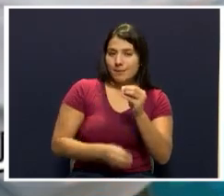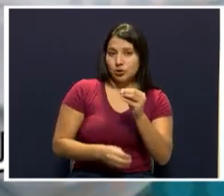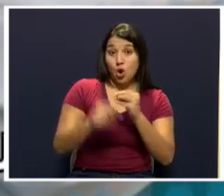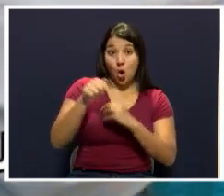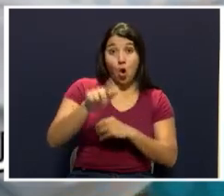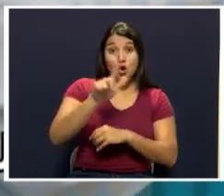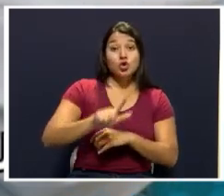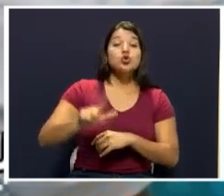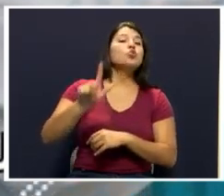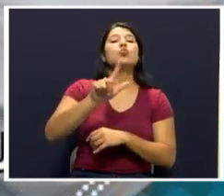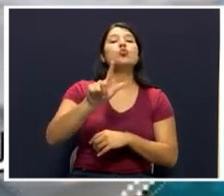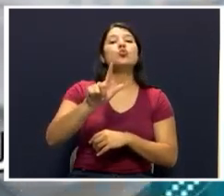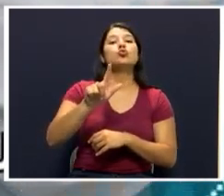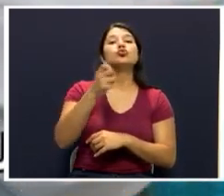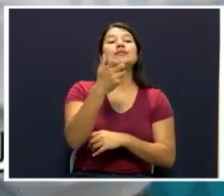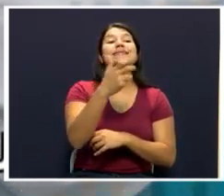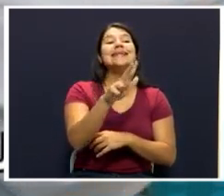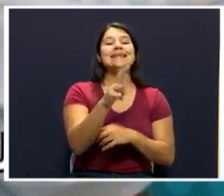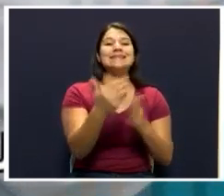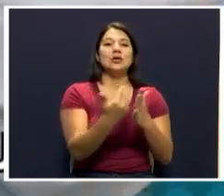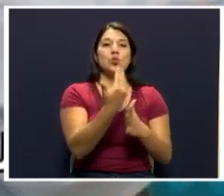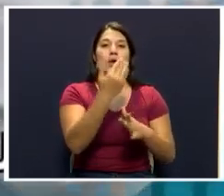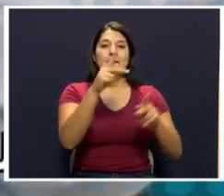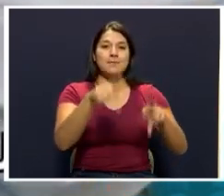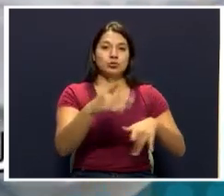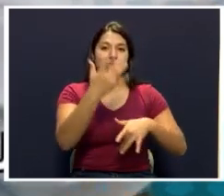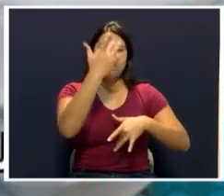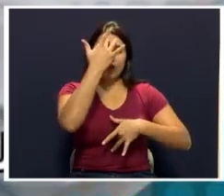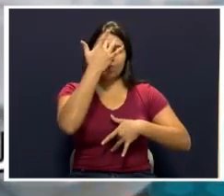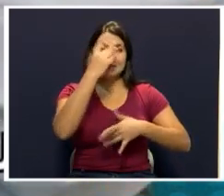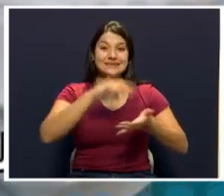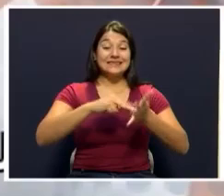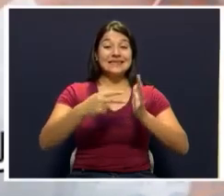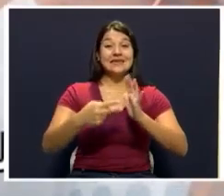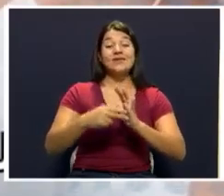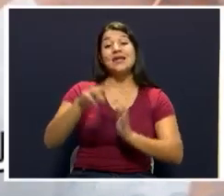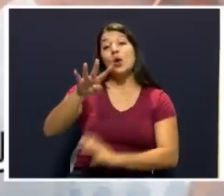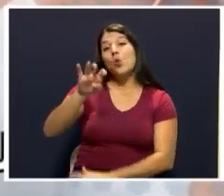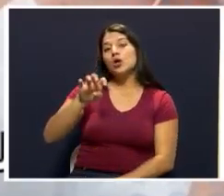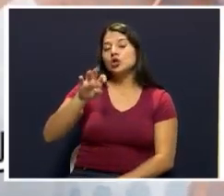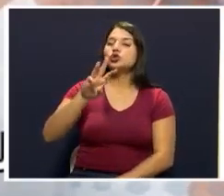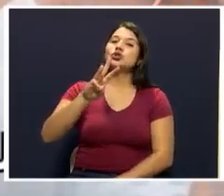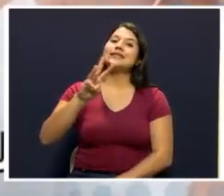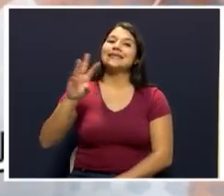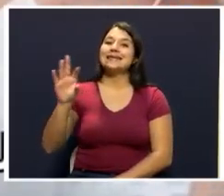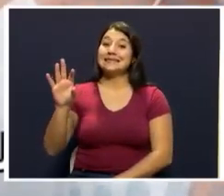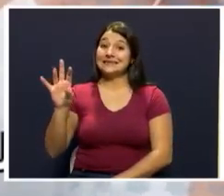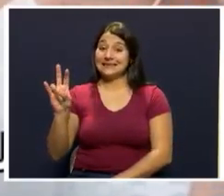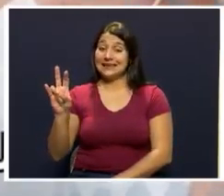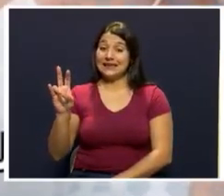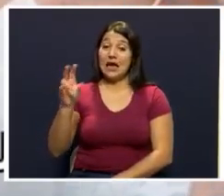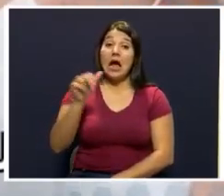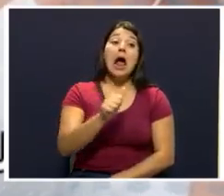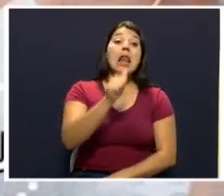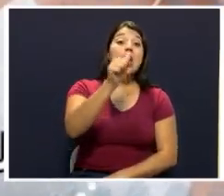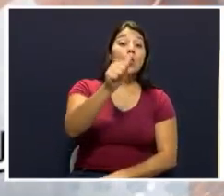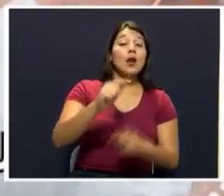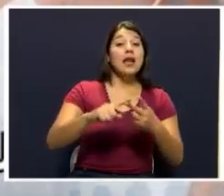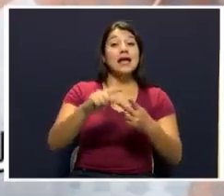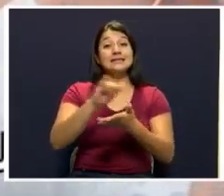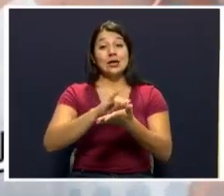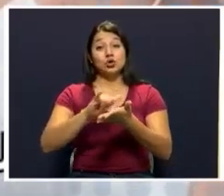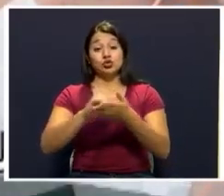se registraron 13 nuevos enfermos para un total de 467. Alajuela y San José agrupan el